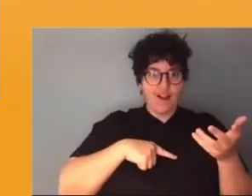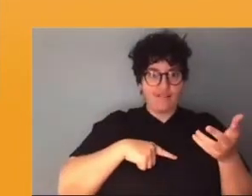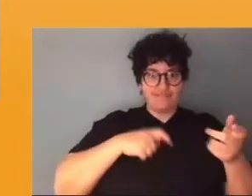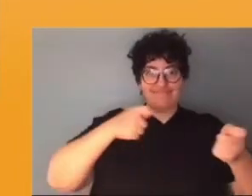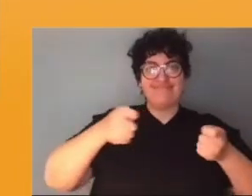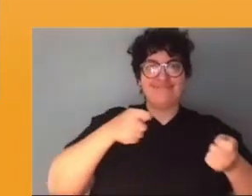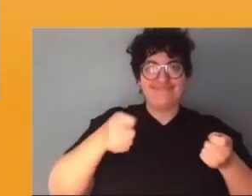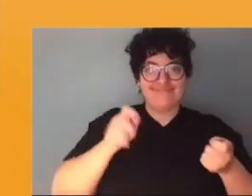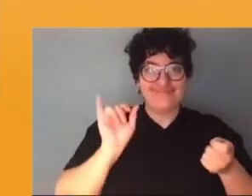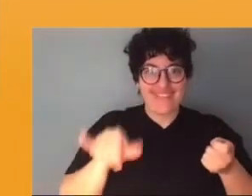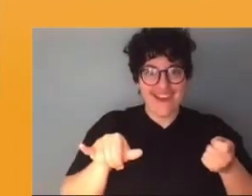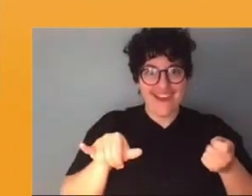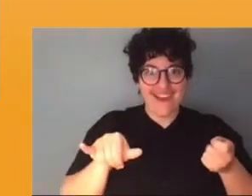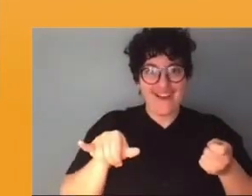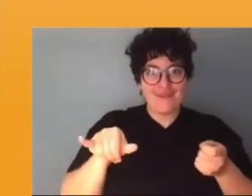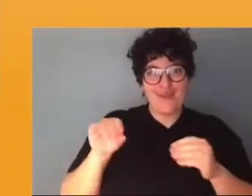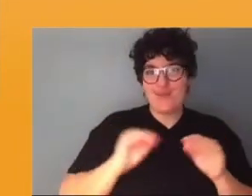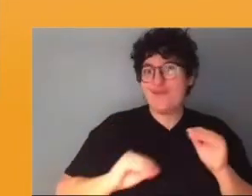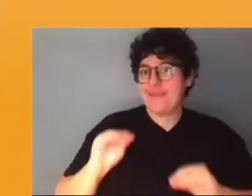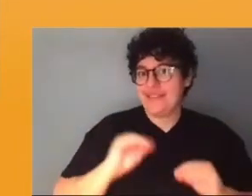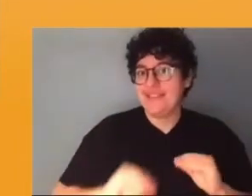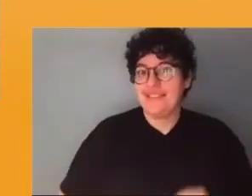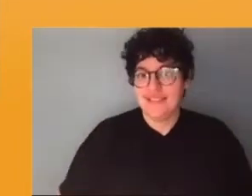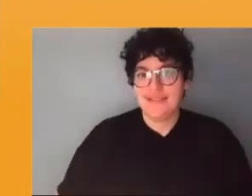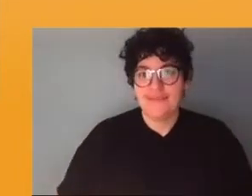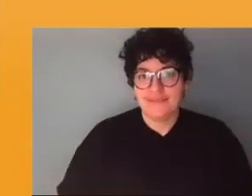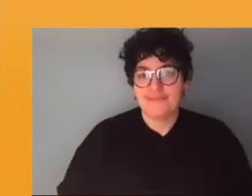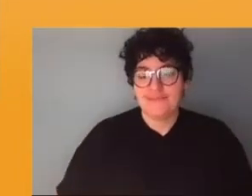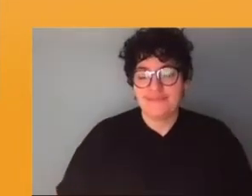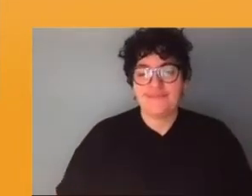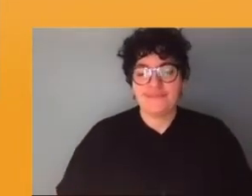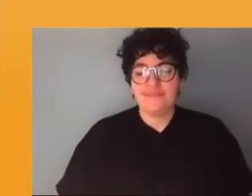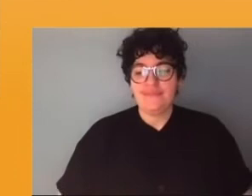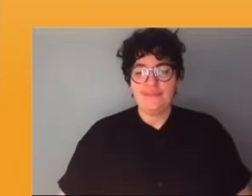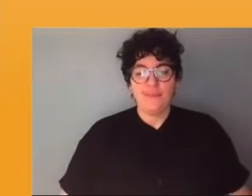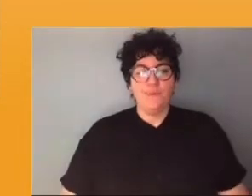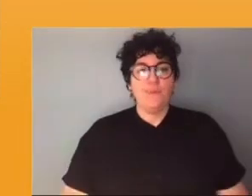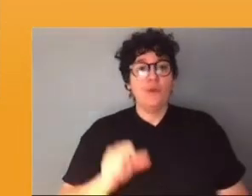que miren. Entonces, lo que estamos intentando hacer